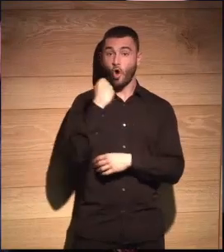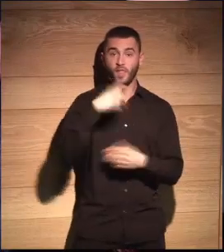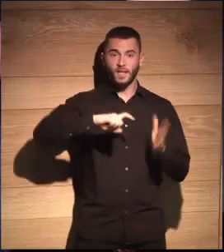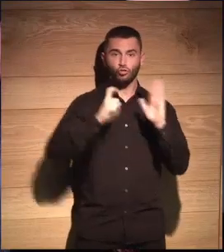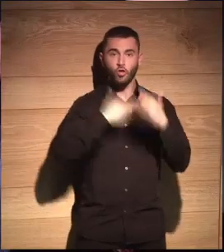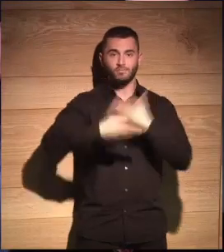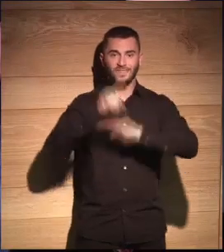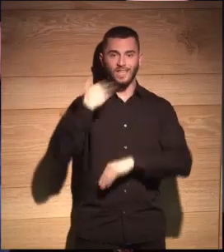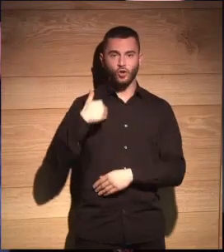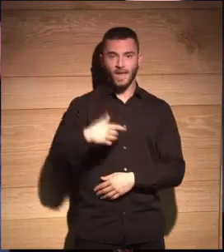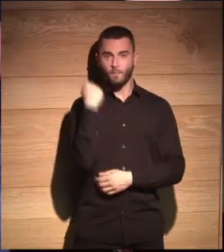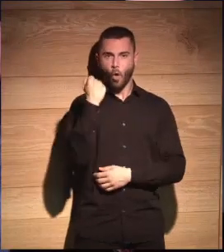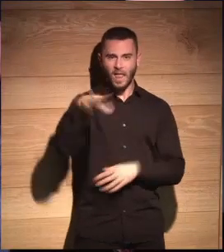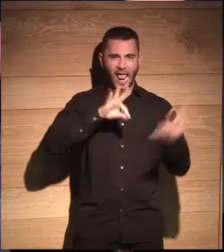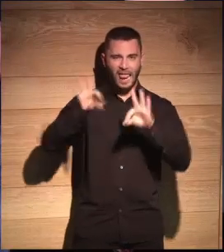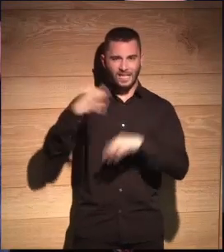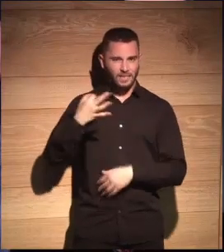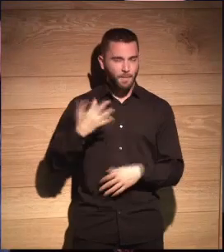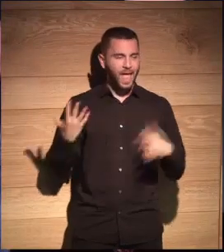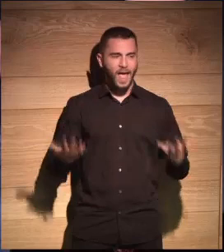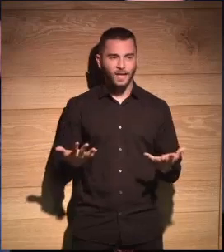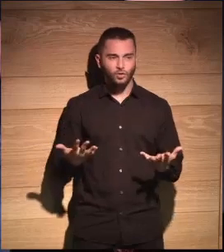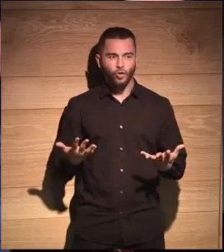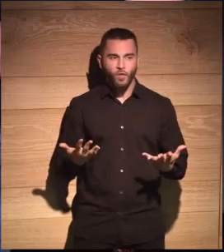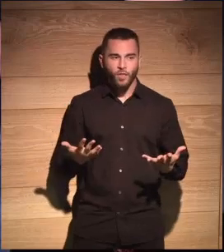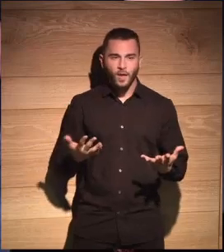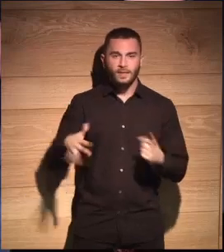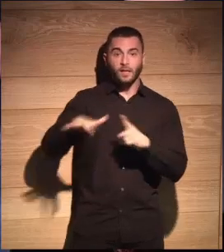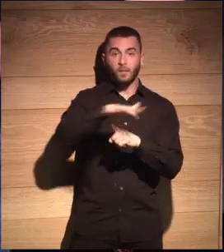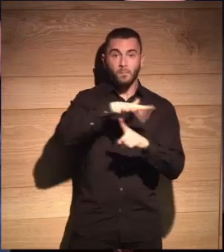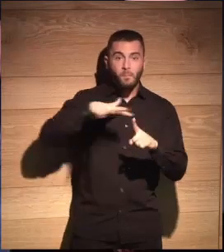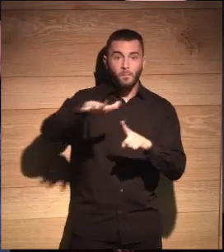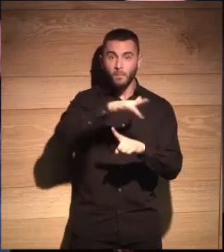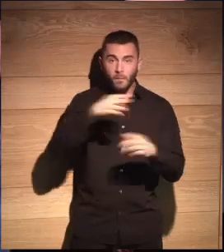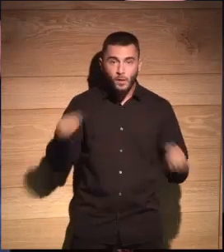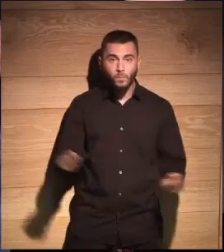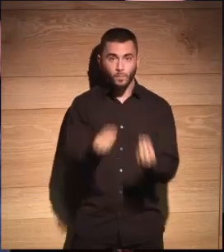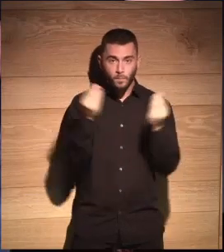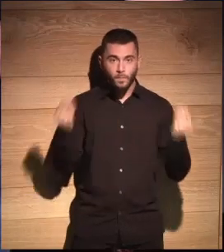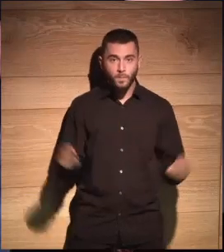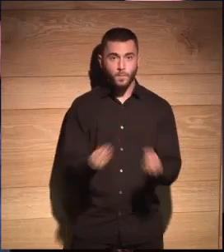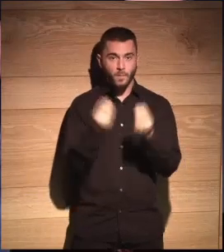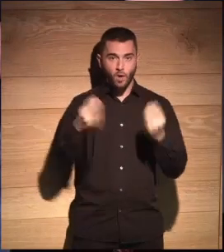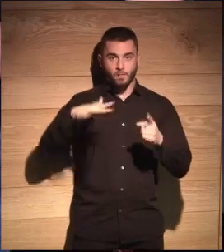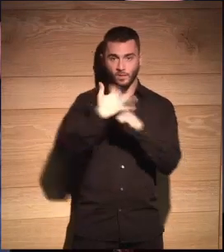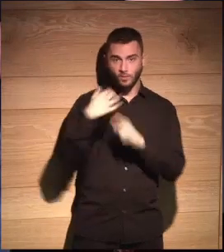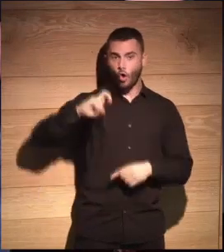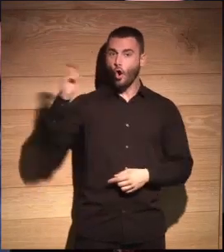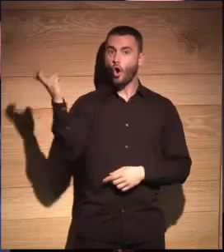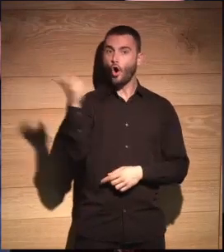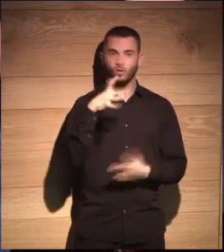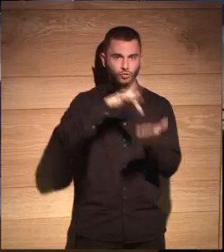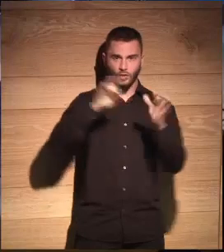Creo que eso lo que va haciendo es simplemente que va mejorando el medio. Pero eso pasa también en otros medios, en la